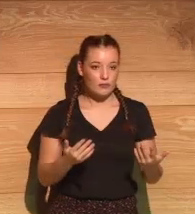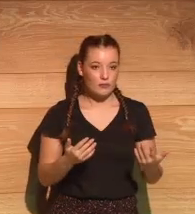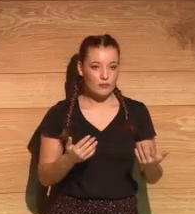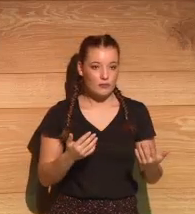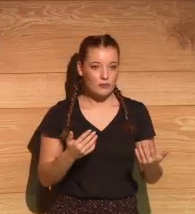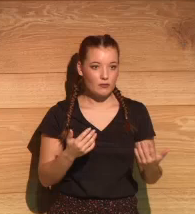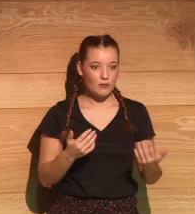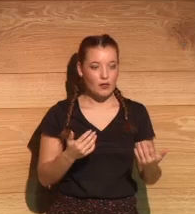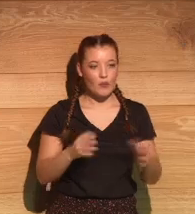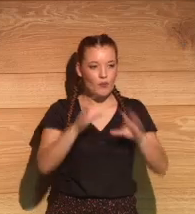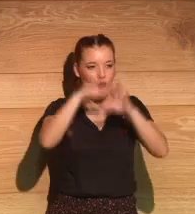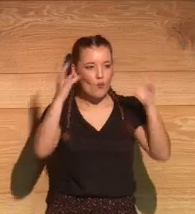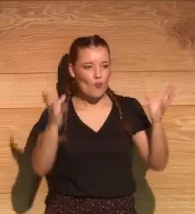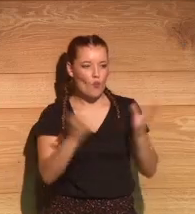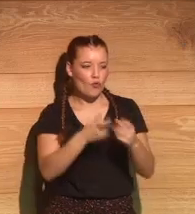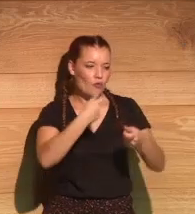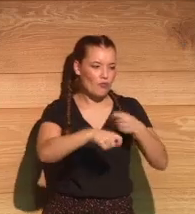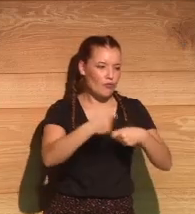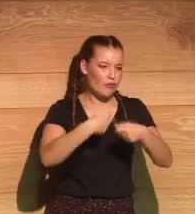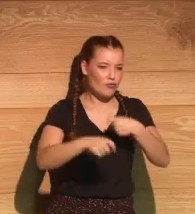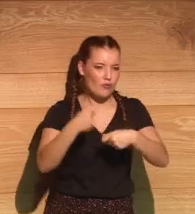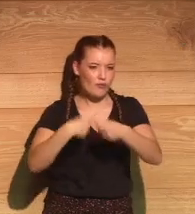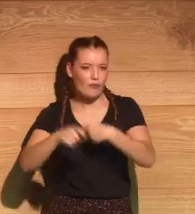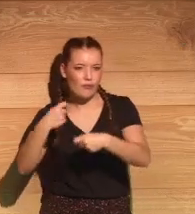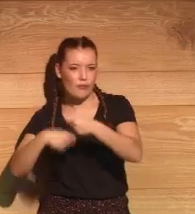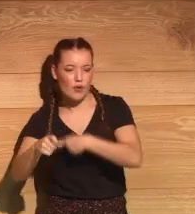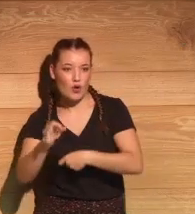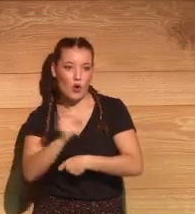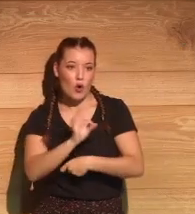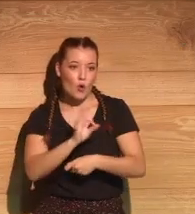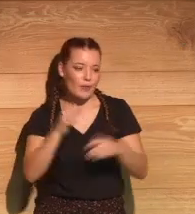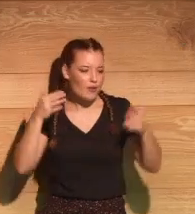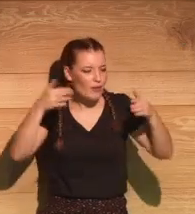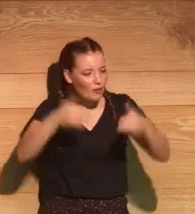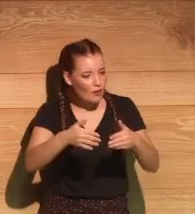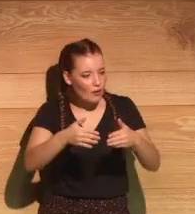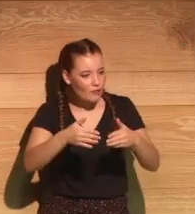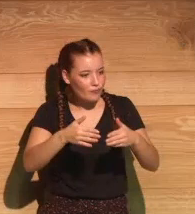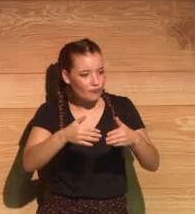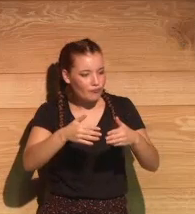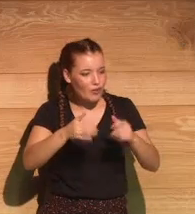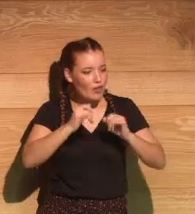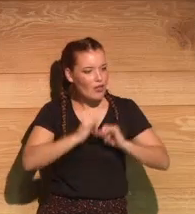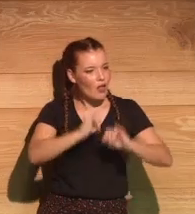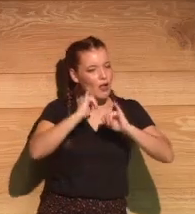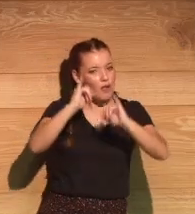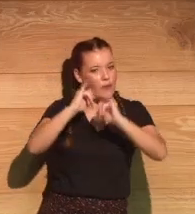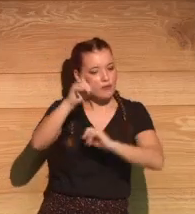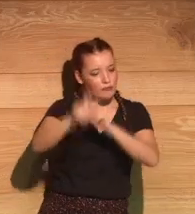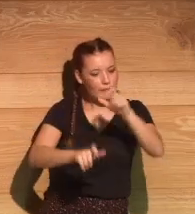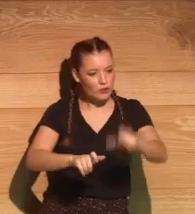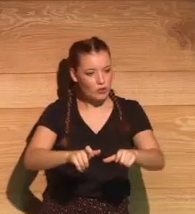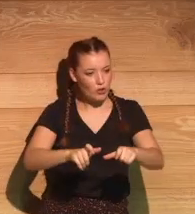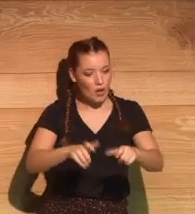de superconsumismo, etcétera, o lo podemos entrar como celebrar gente que no había podido acceder